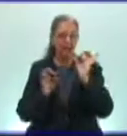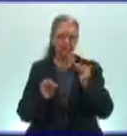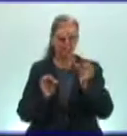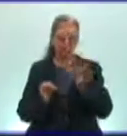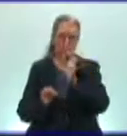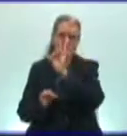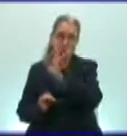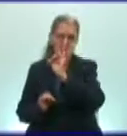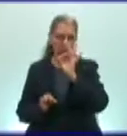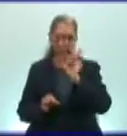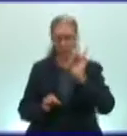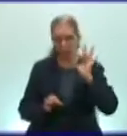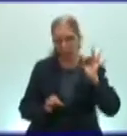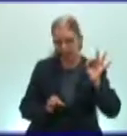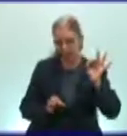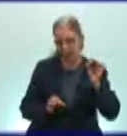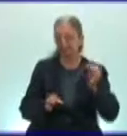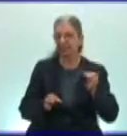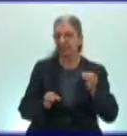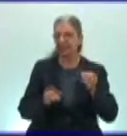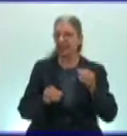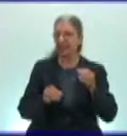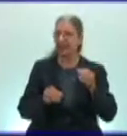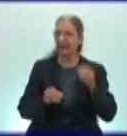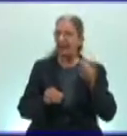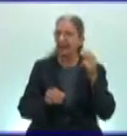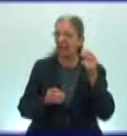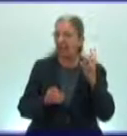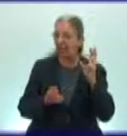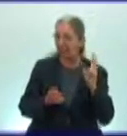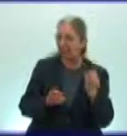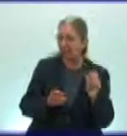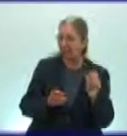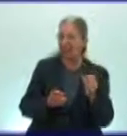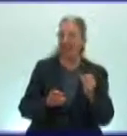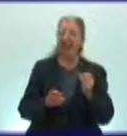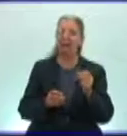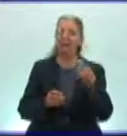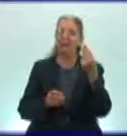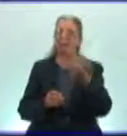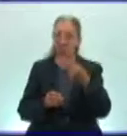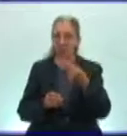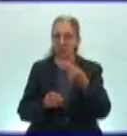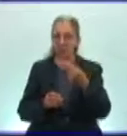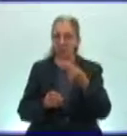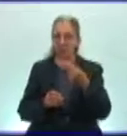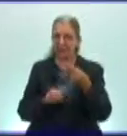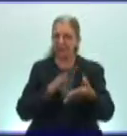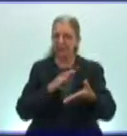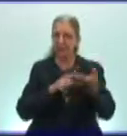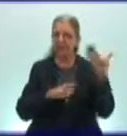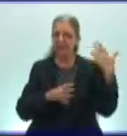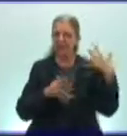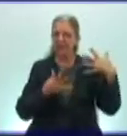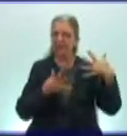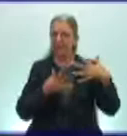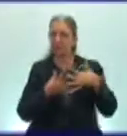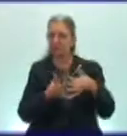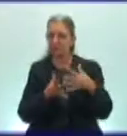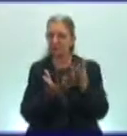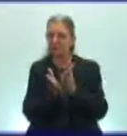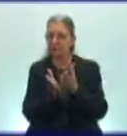el mismo. Y la cantidad de protones está muy relacionado con otro concepto estudiado por ustedes y me refiero